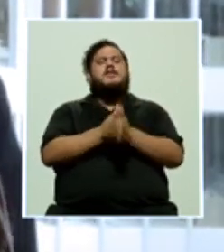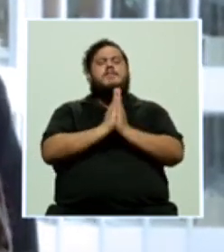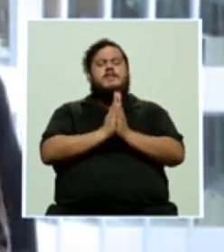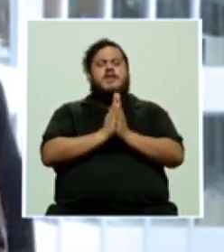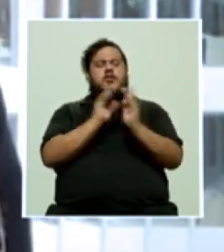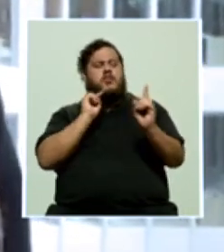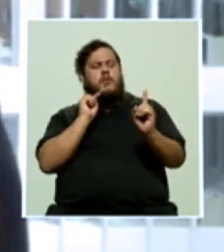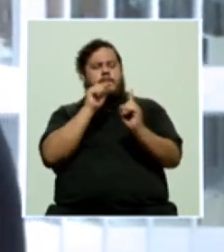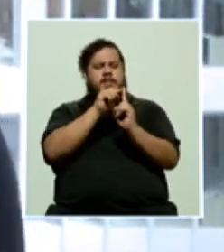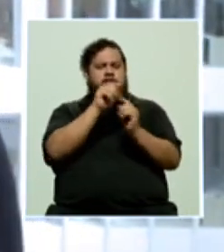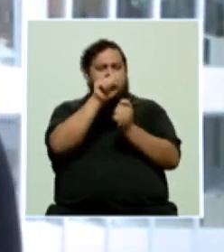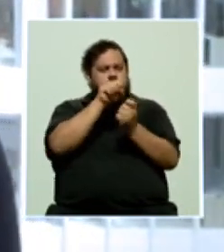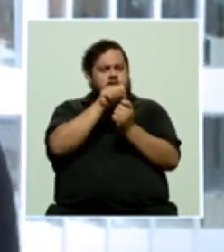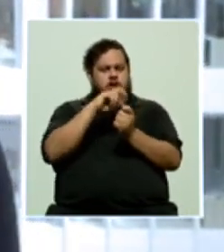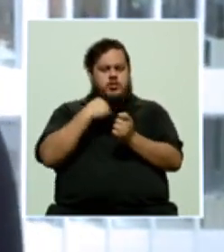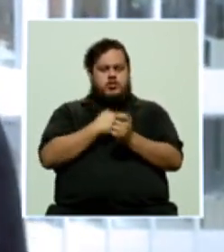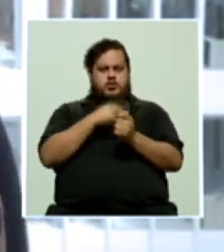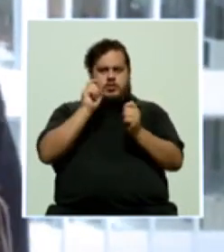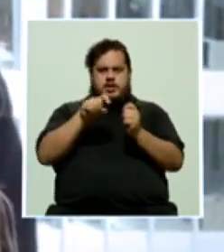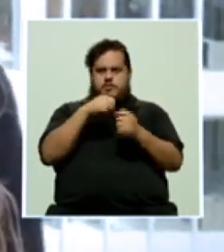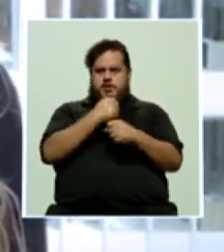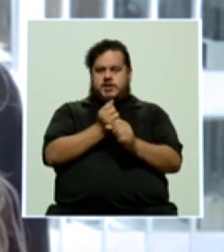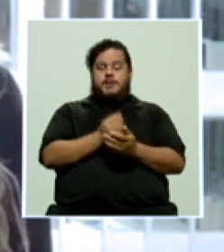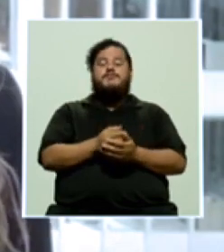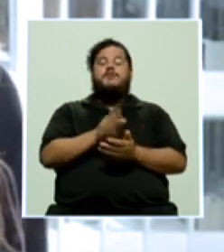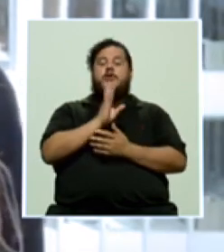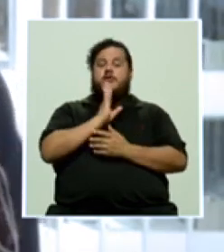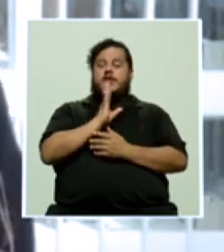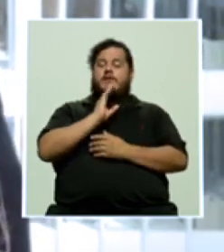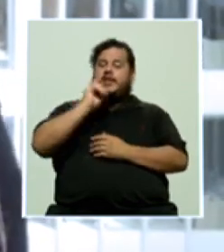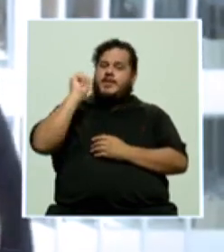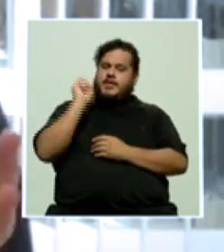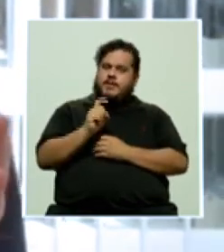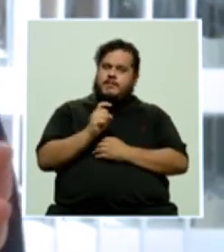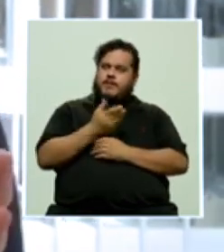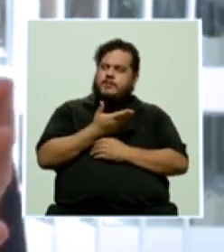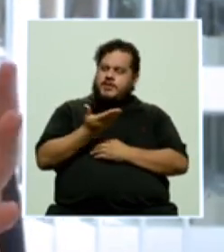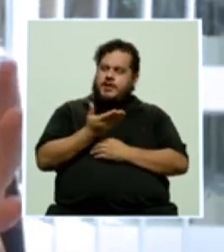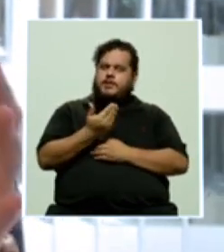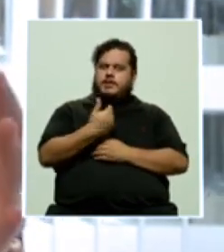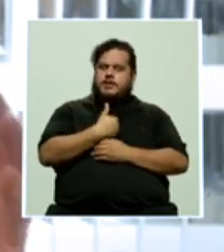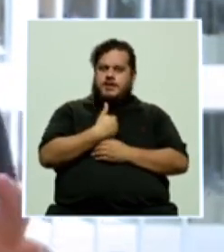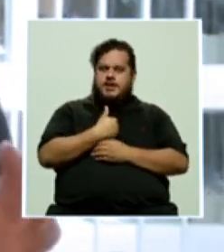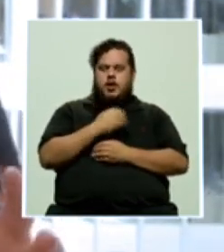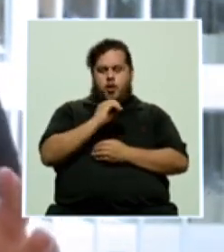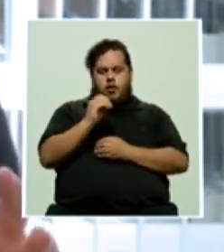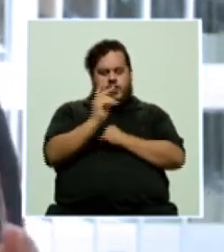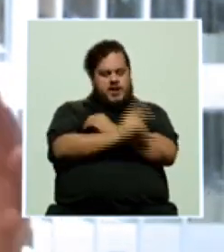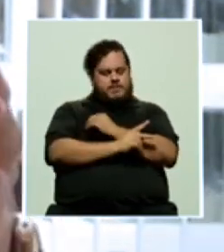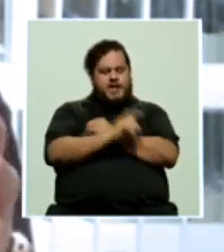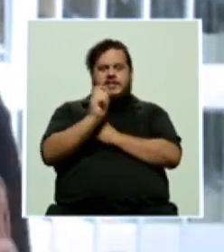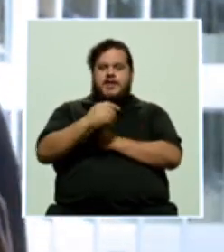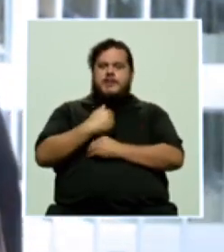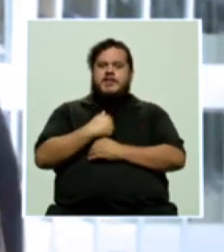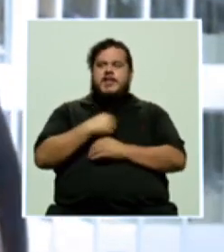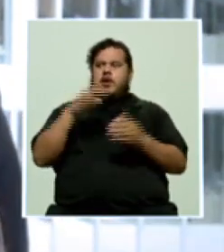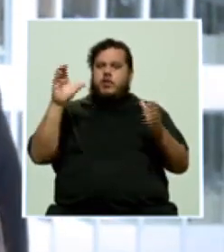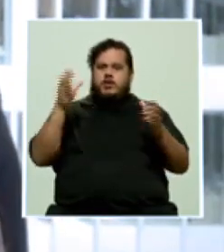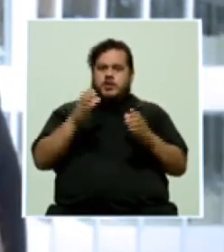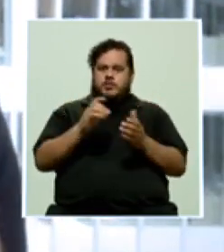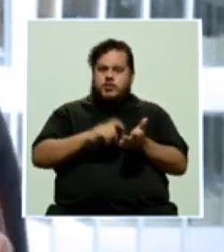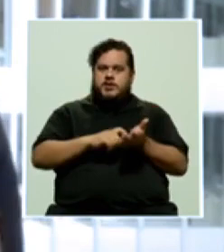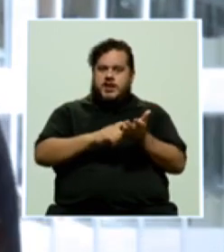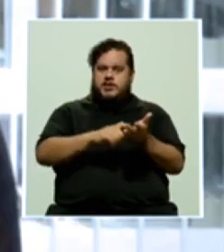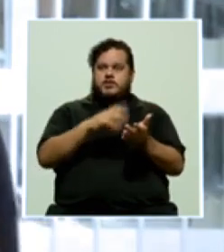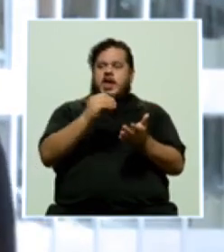específicas sobre lo que nosotros tenemos que venir a hacer. Sí nos habla de que debemos de tener, o que el país debe de tener una disminución de la deuda